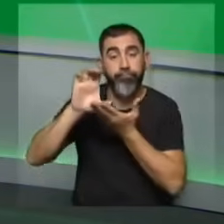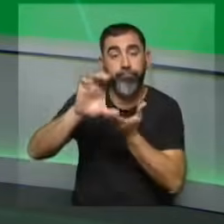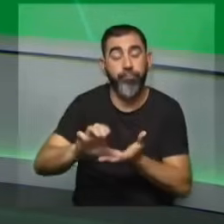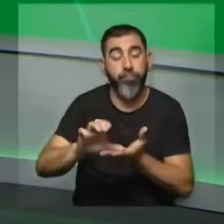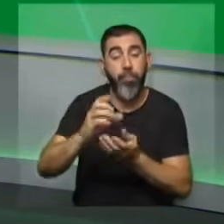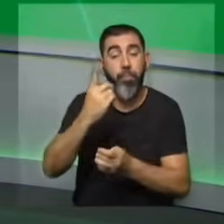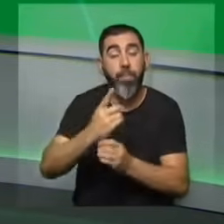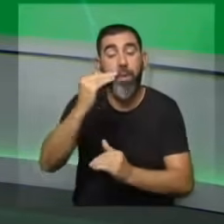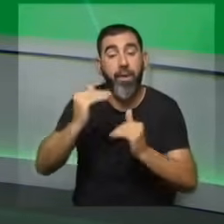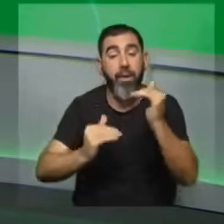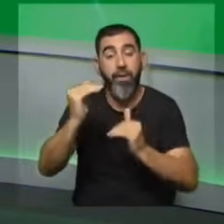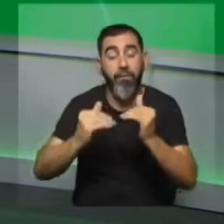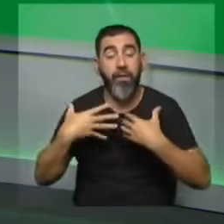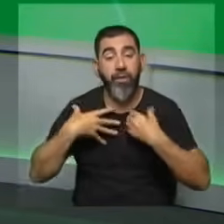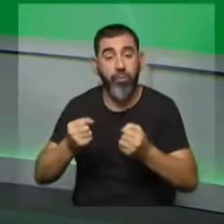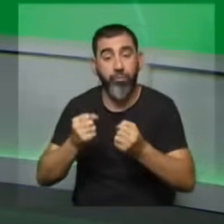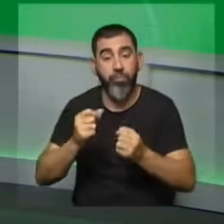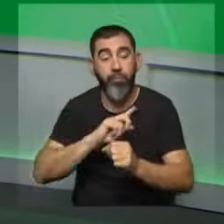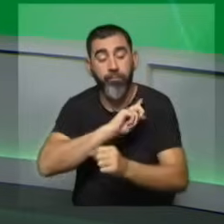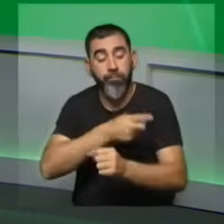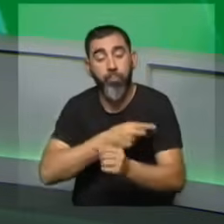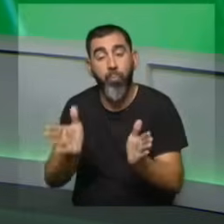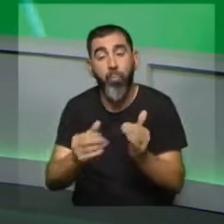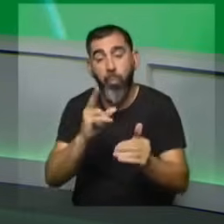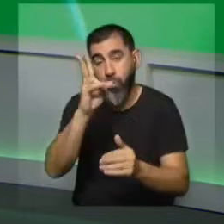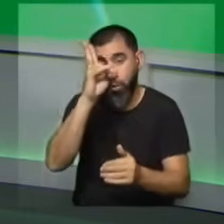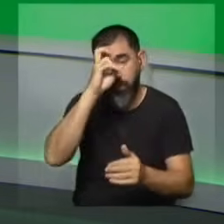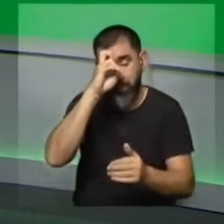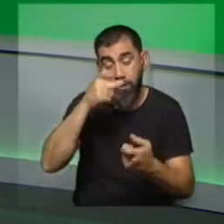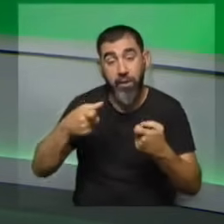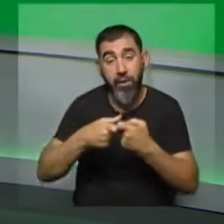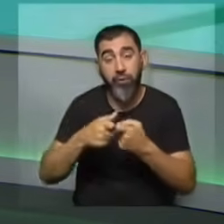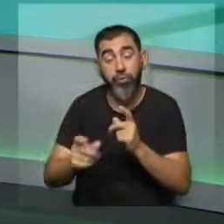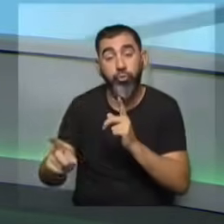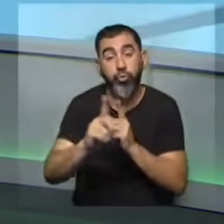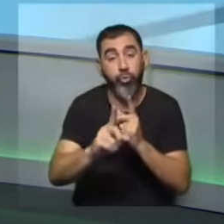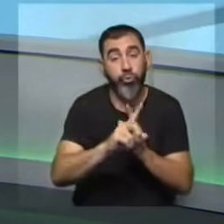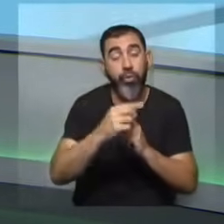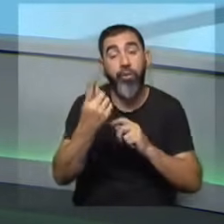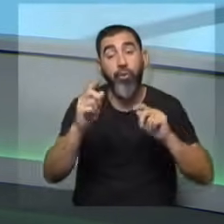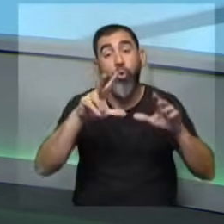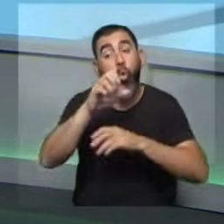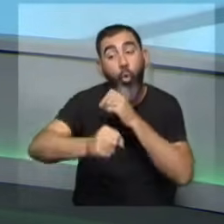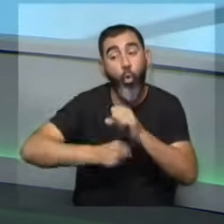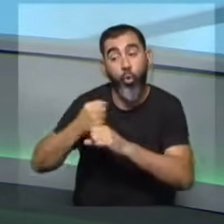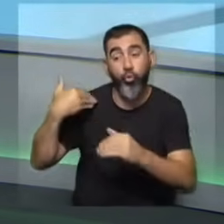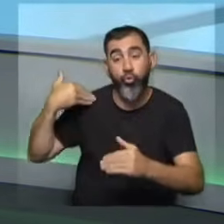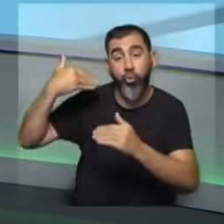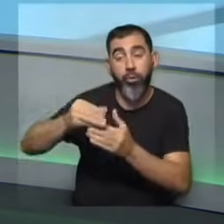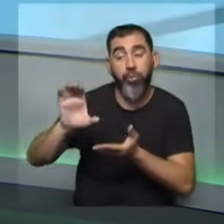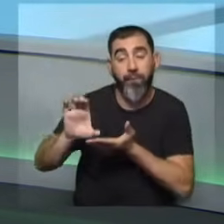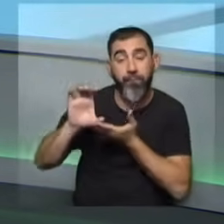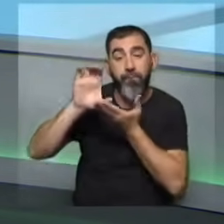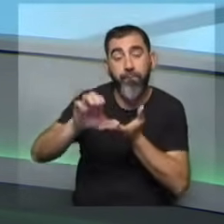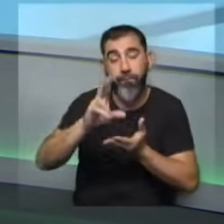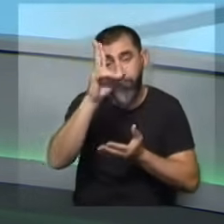primer nivel de salud y fortalecer la atención en policlínicas para la asociación de usuarios que tiene 18 años en territorio la inversión